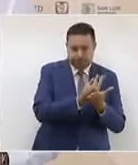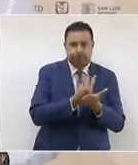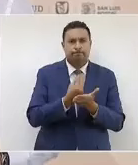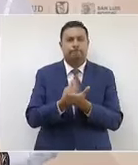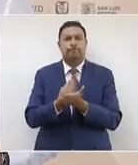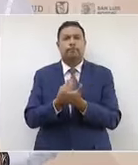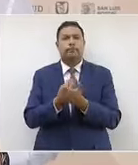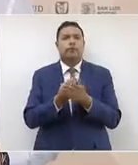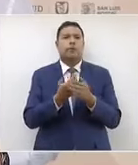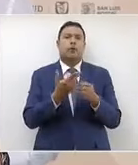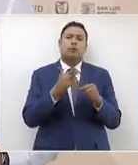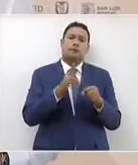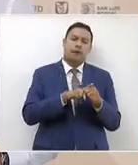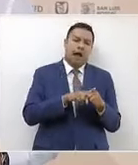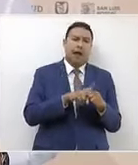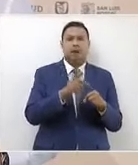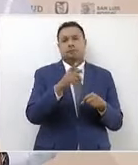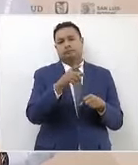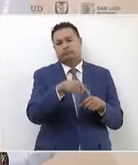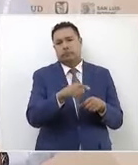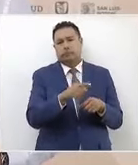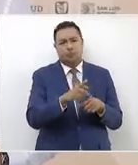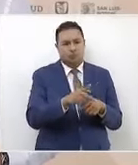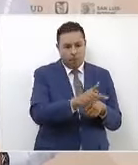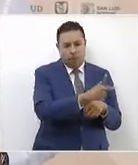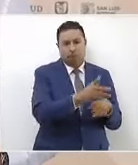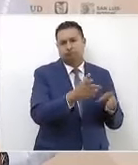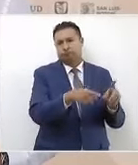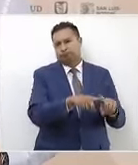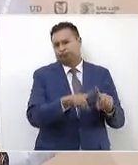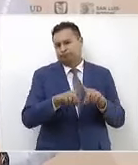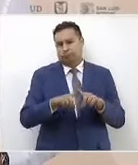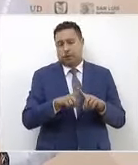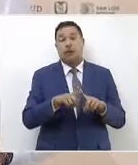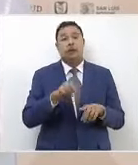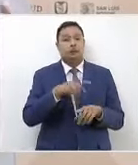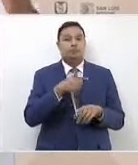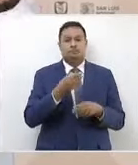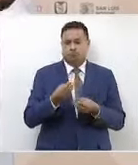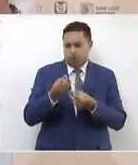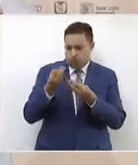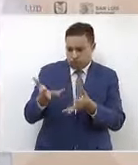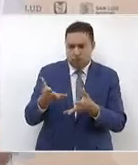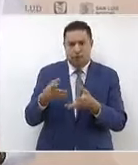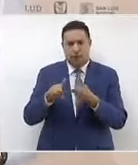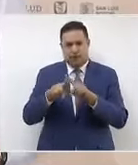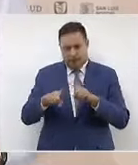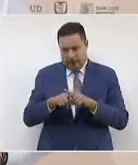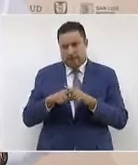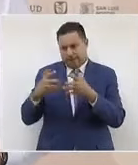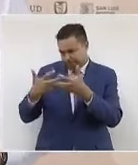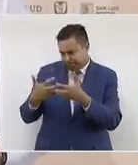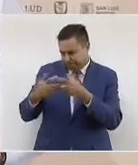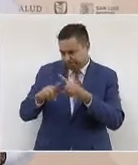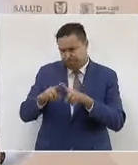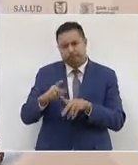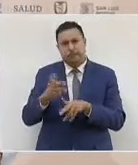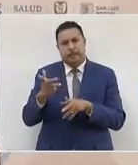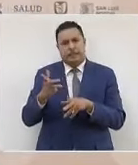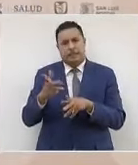médicas, hospitales, y equiparlos bien. Eso va avanzando.